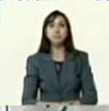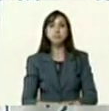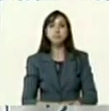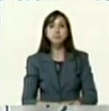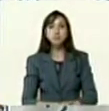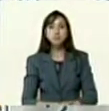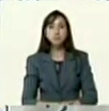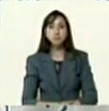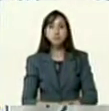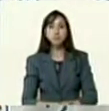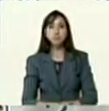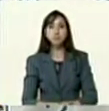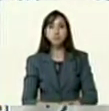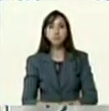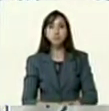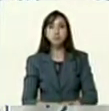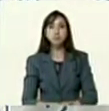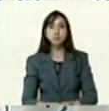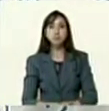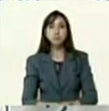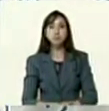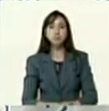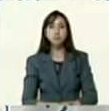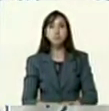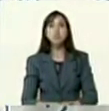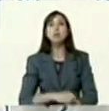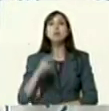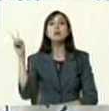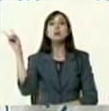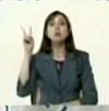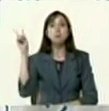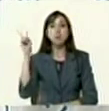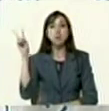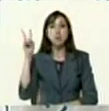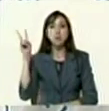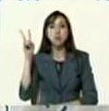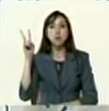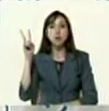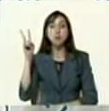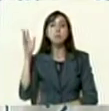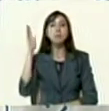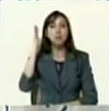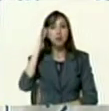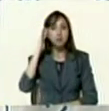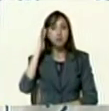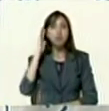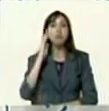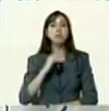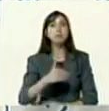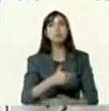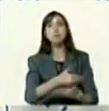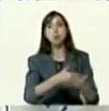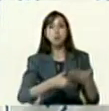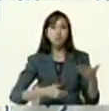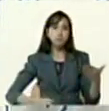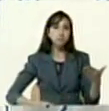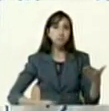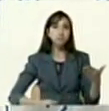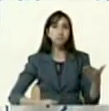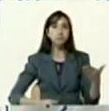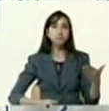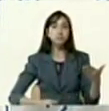República Bolivariana de Venezuela, Contraloría General de la República, considerando que la República Bolivariana de Venezuela